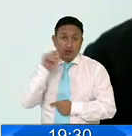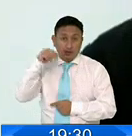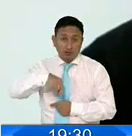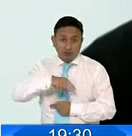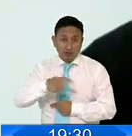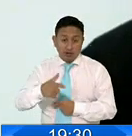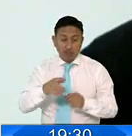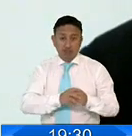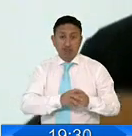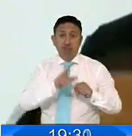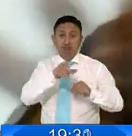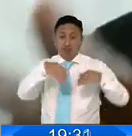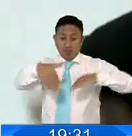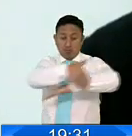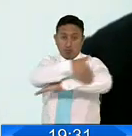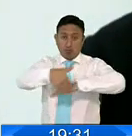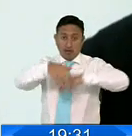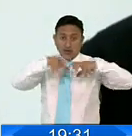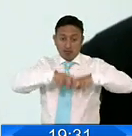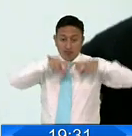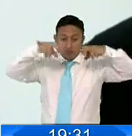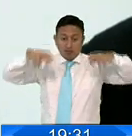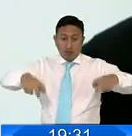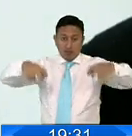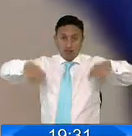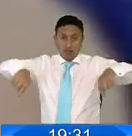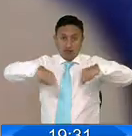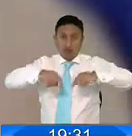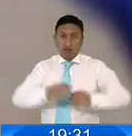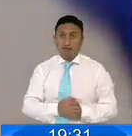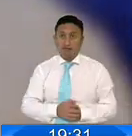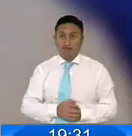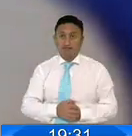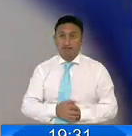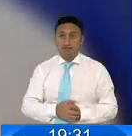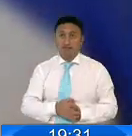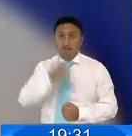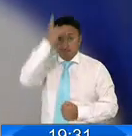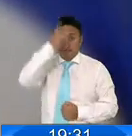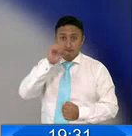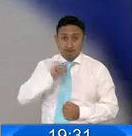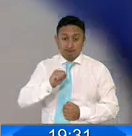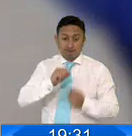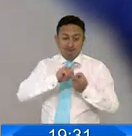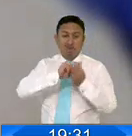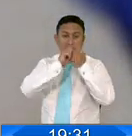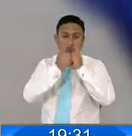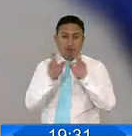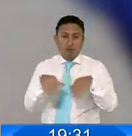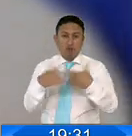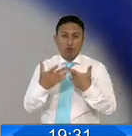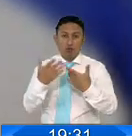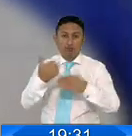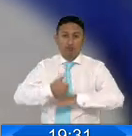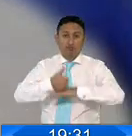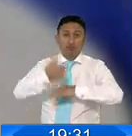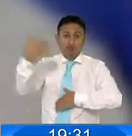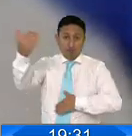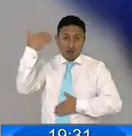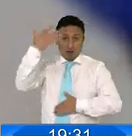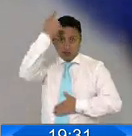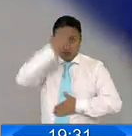el mobiliario a las veredas o a las zonas de parqueamiento. Decisiones que están sujetas a cambios mediante resoluciones del